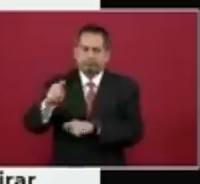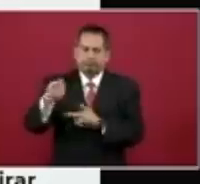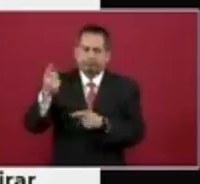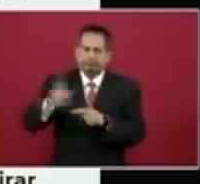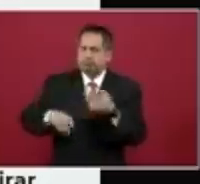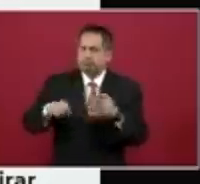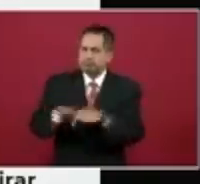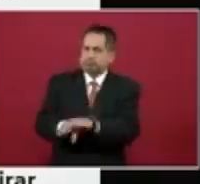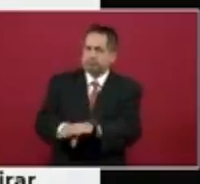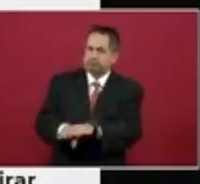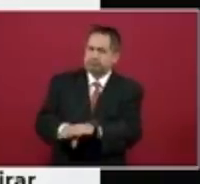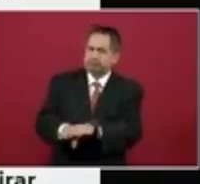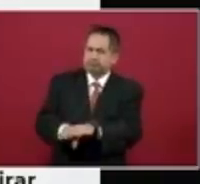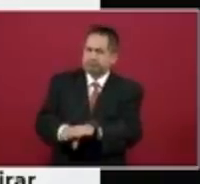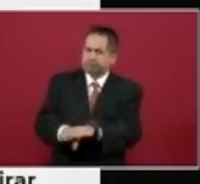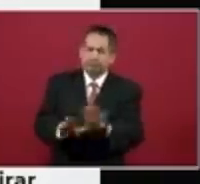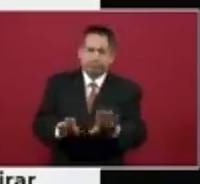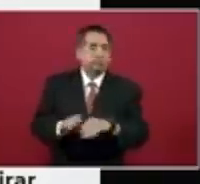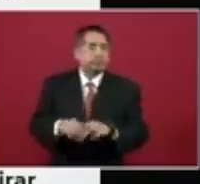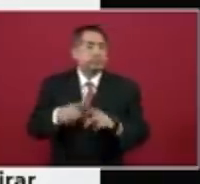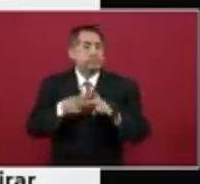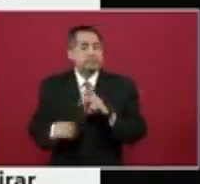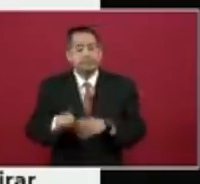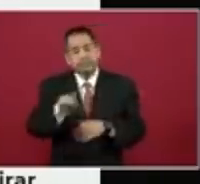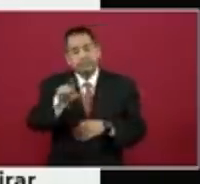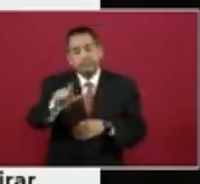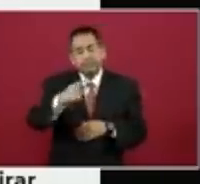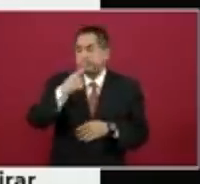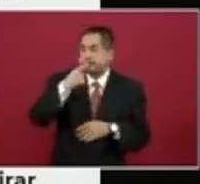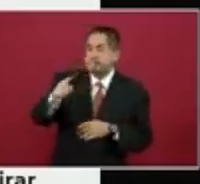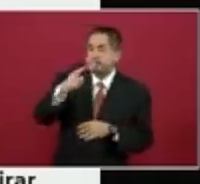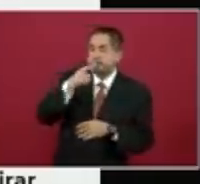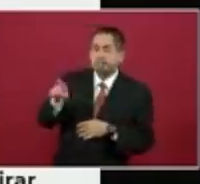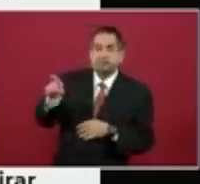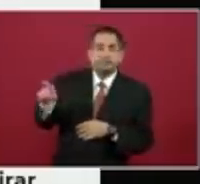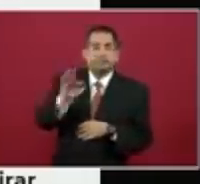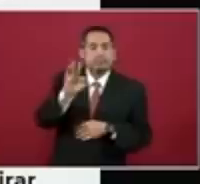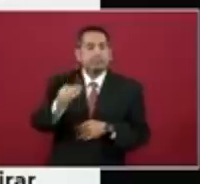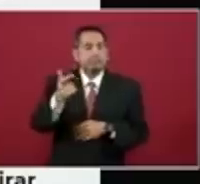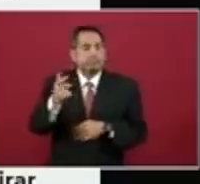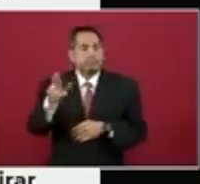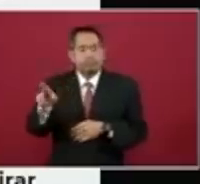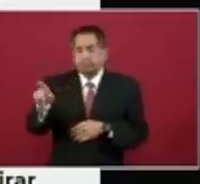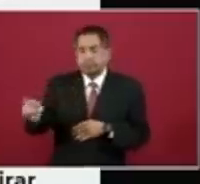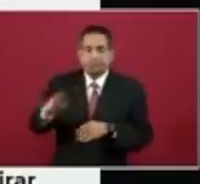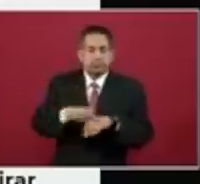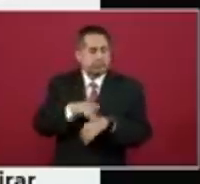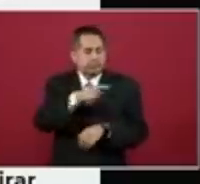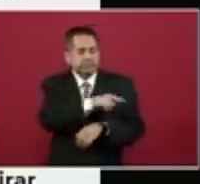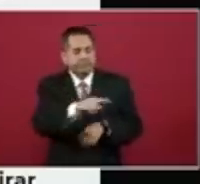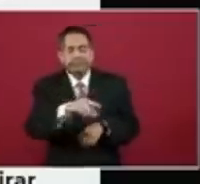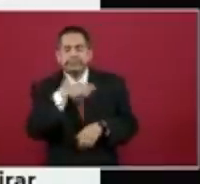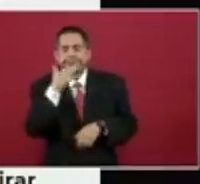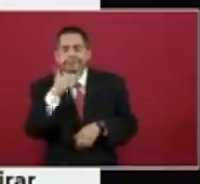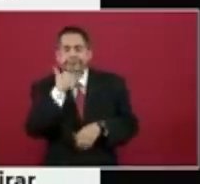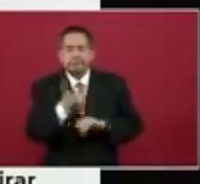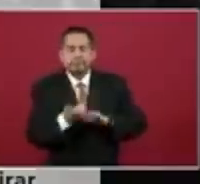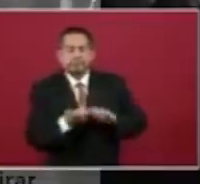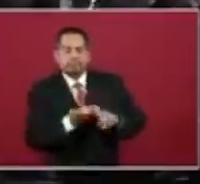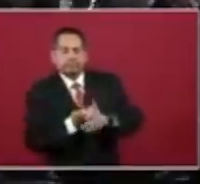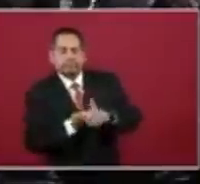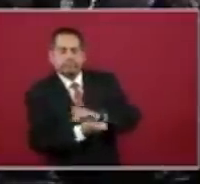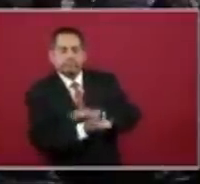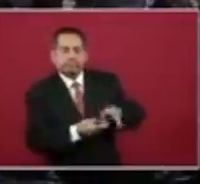A partir de ahí, se han presentado 17 denuncias ante la Fiscalía General de la República por lavado de dinero relacionado con el robo